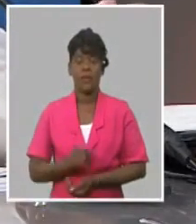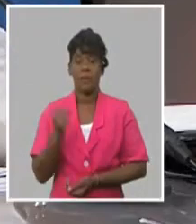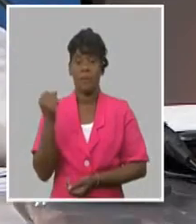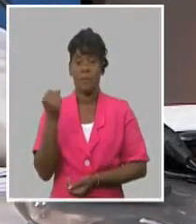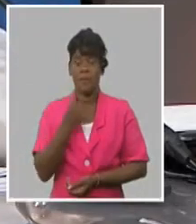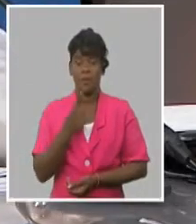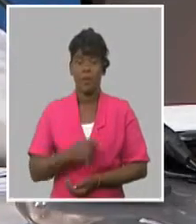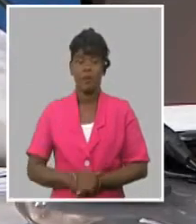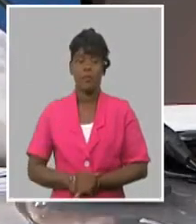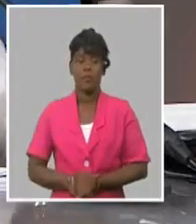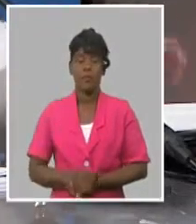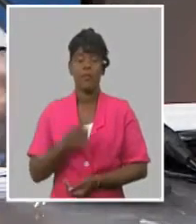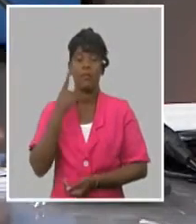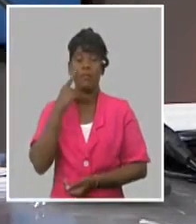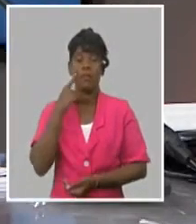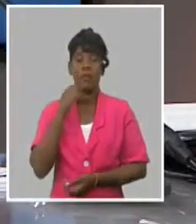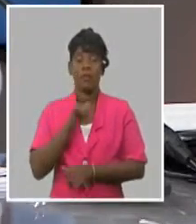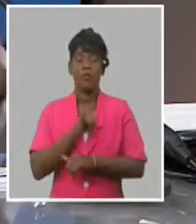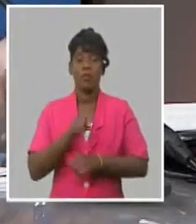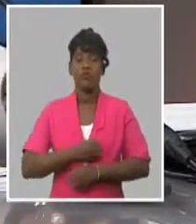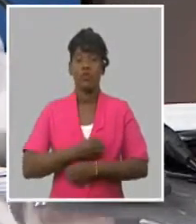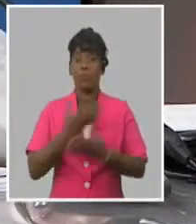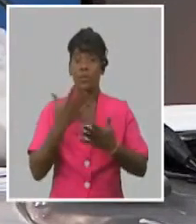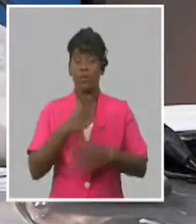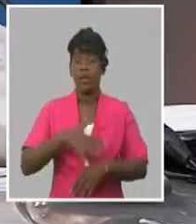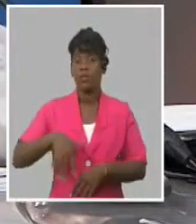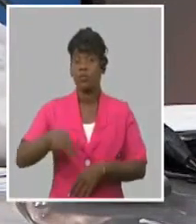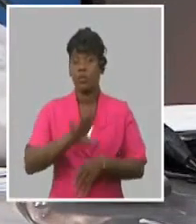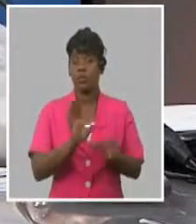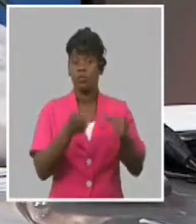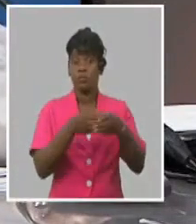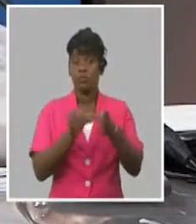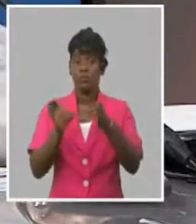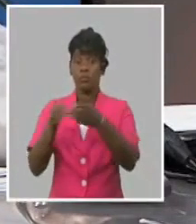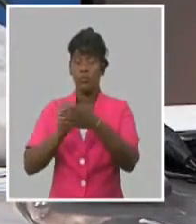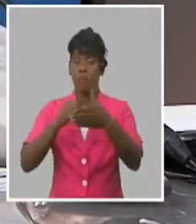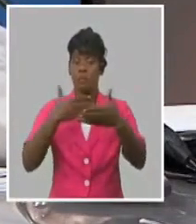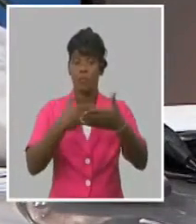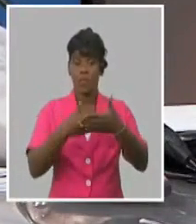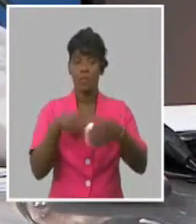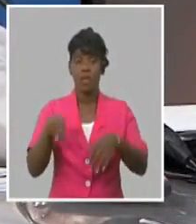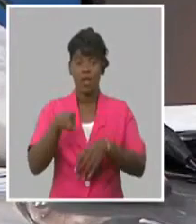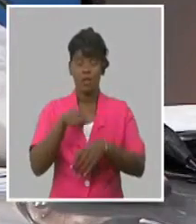hay impacto en todos los ámbitos. Durante la explicación, eso lo vamos a ver